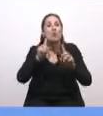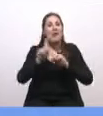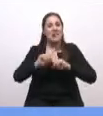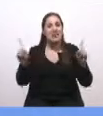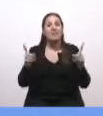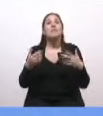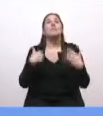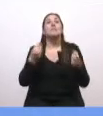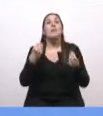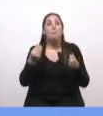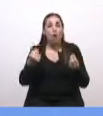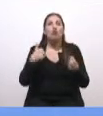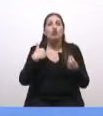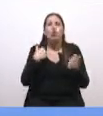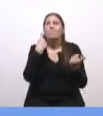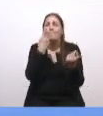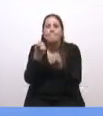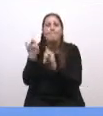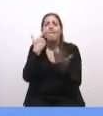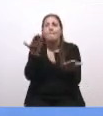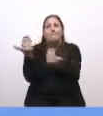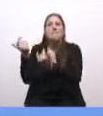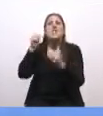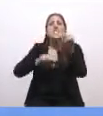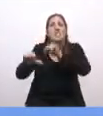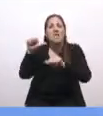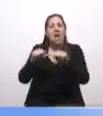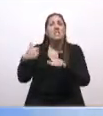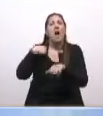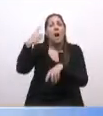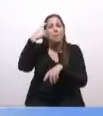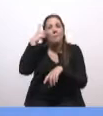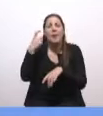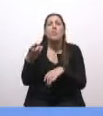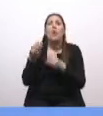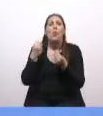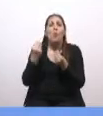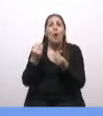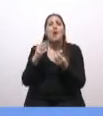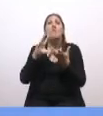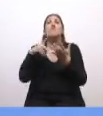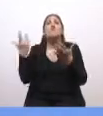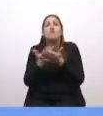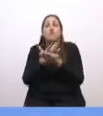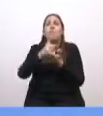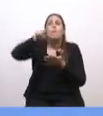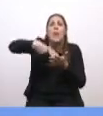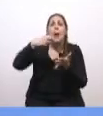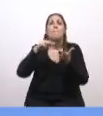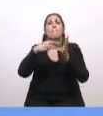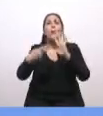porque escuche la ciencia y aprendí y logré entender cuál es el efecto que produce esta problemática